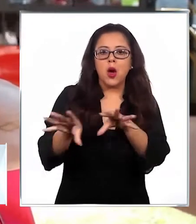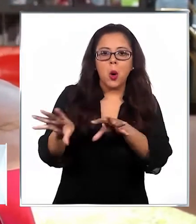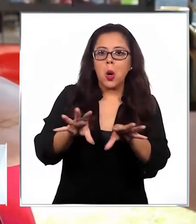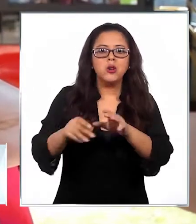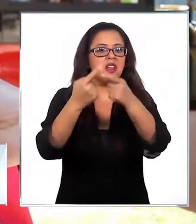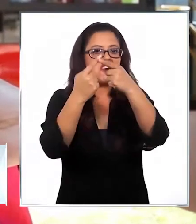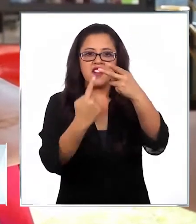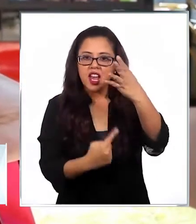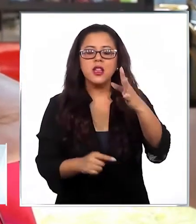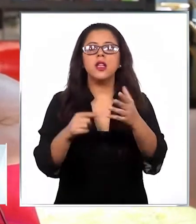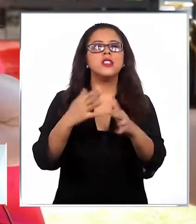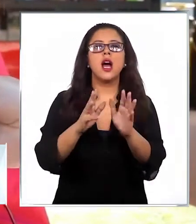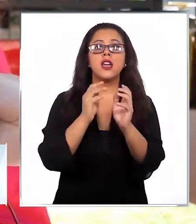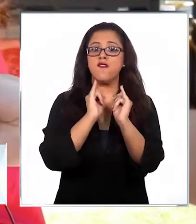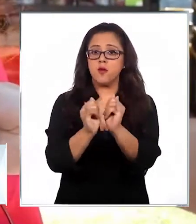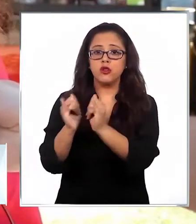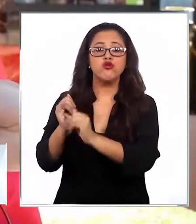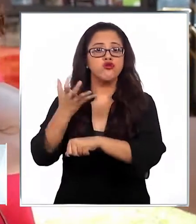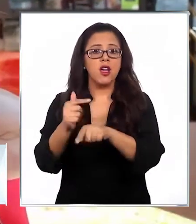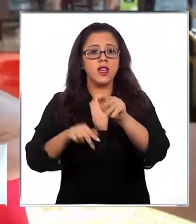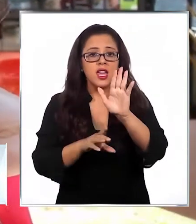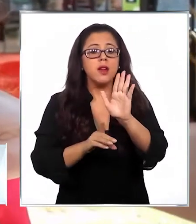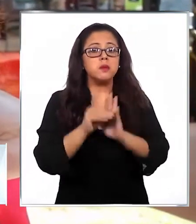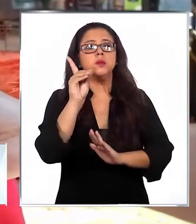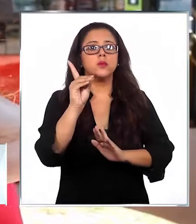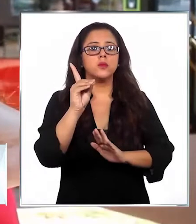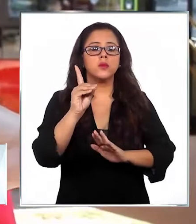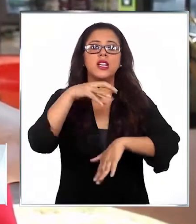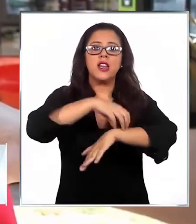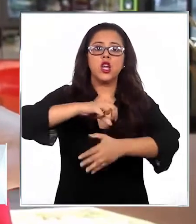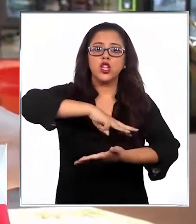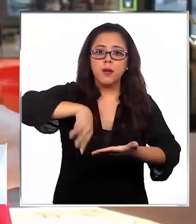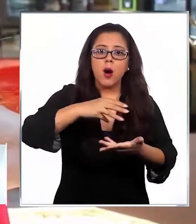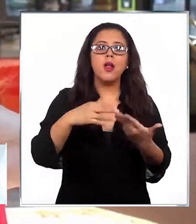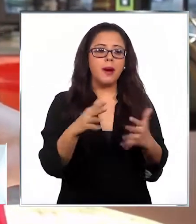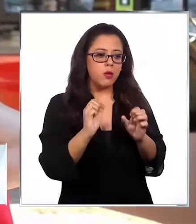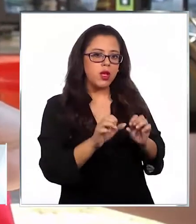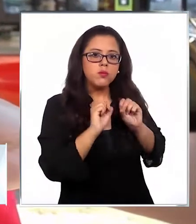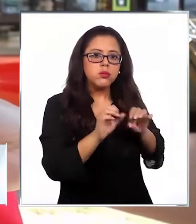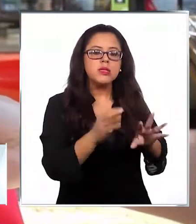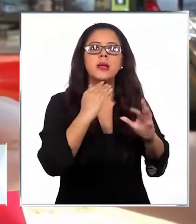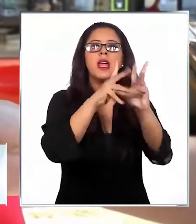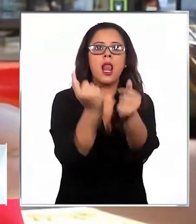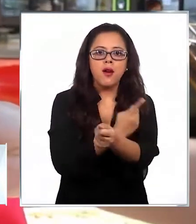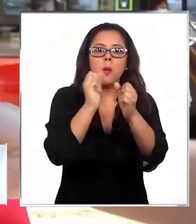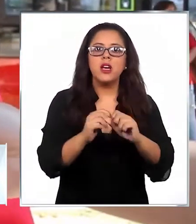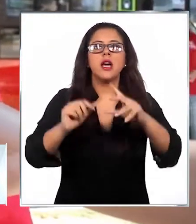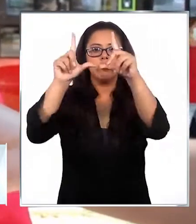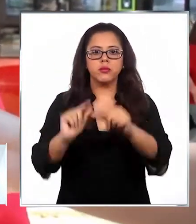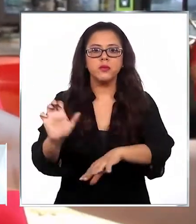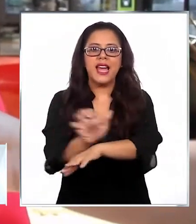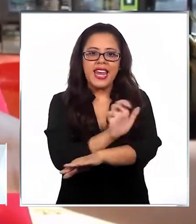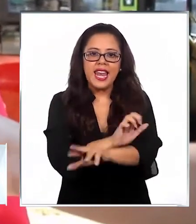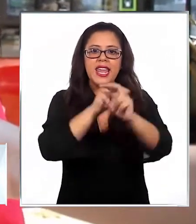distinta información que hemos desarrollado en el Maule justamente para ahorrar a la familia, a poder bajar el consumo de energía, así